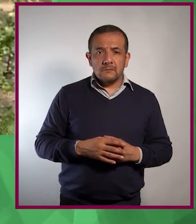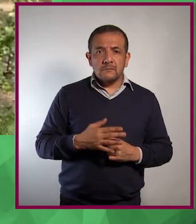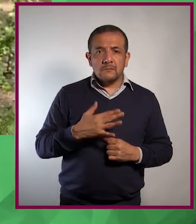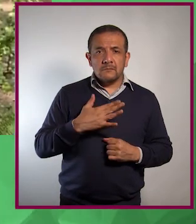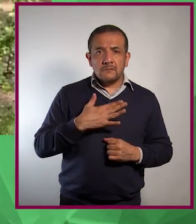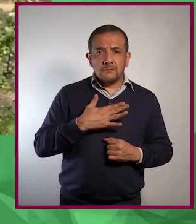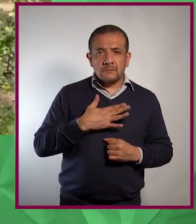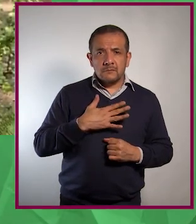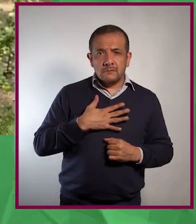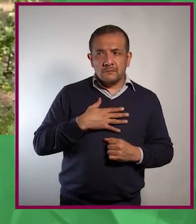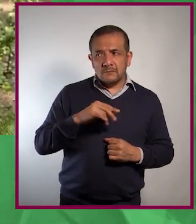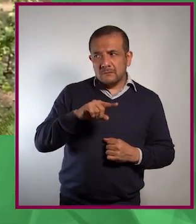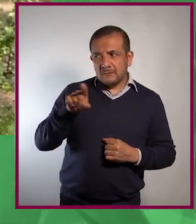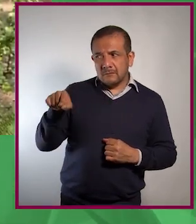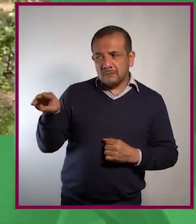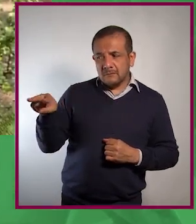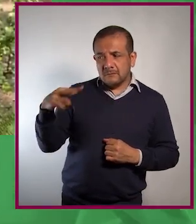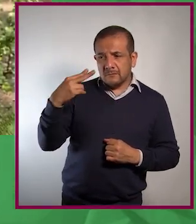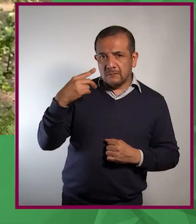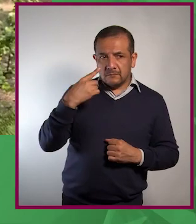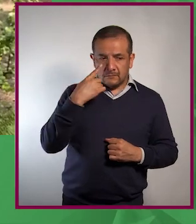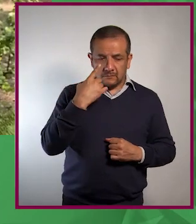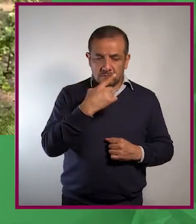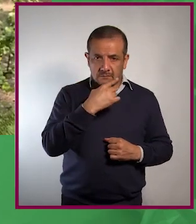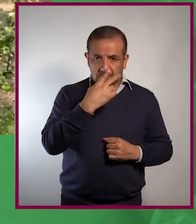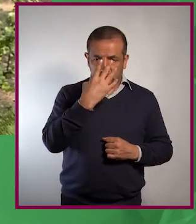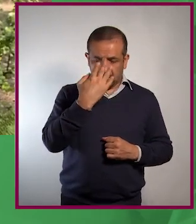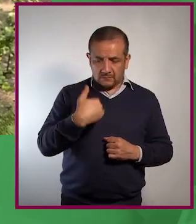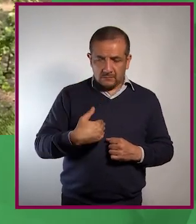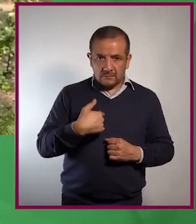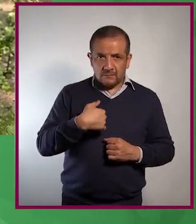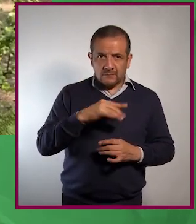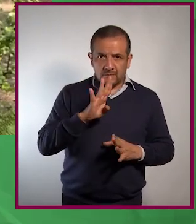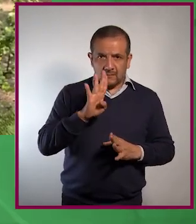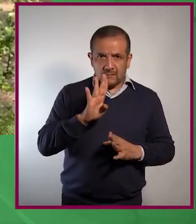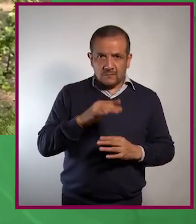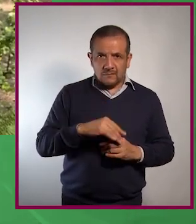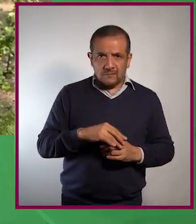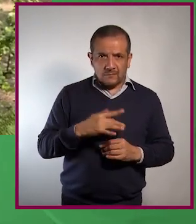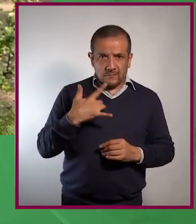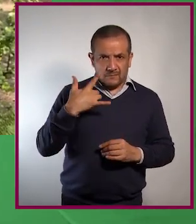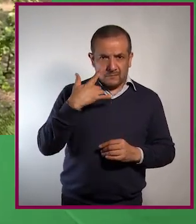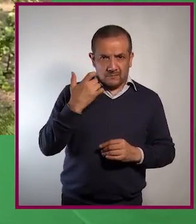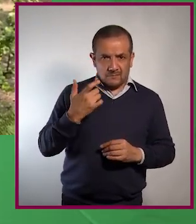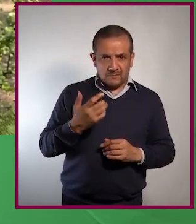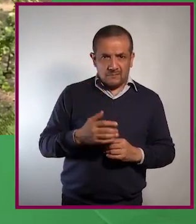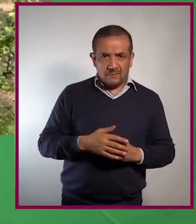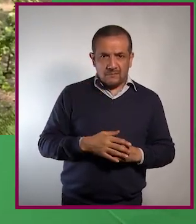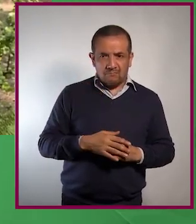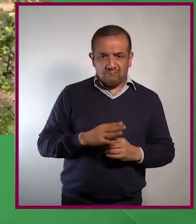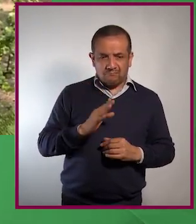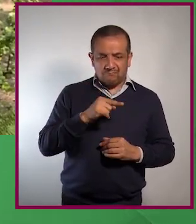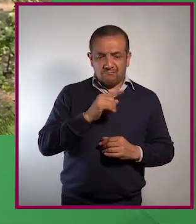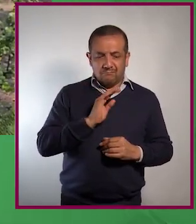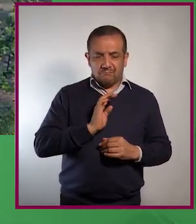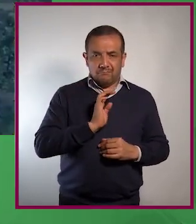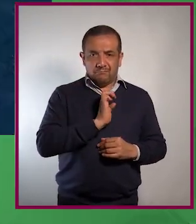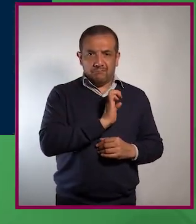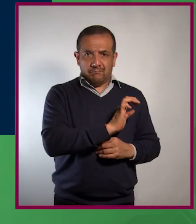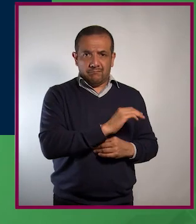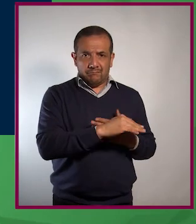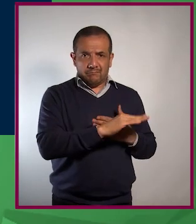Pues me veían con ojos como si fuera yo algo así